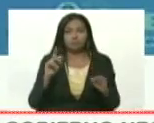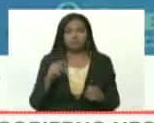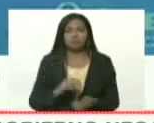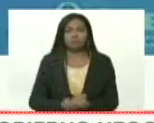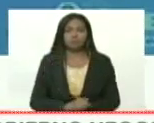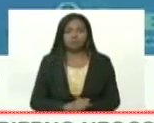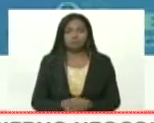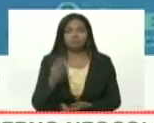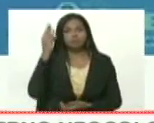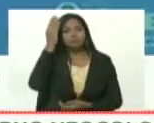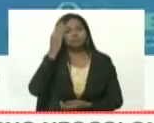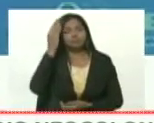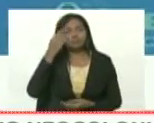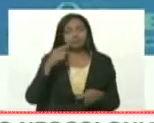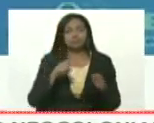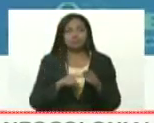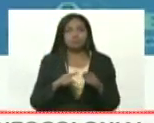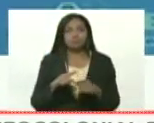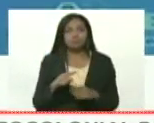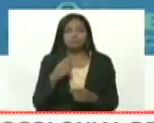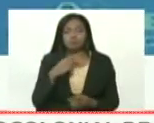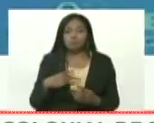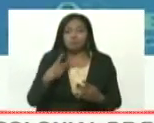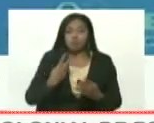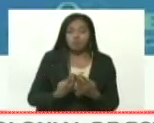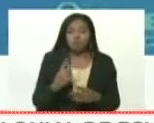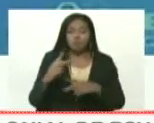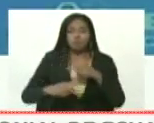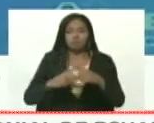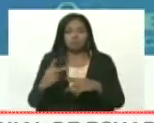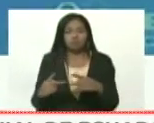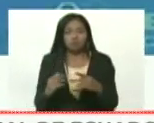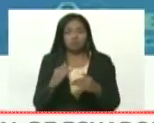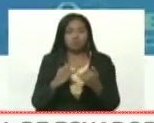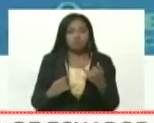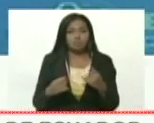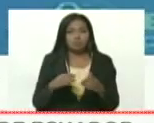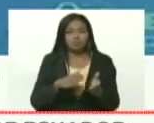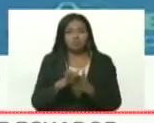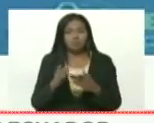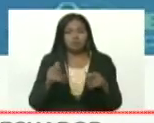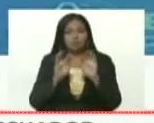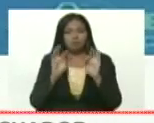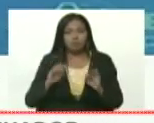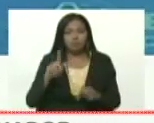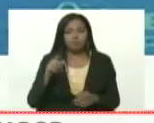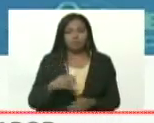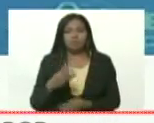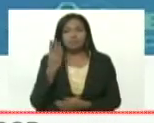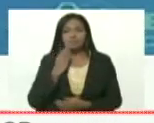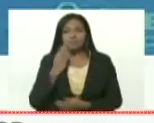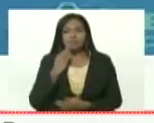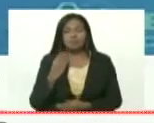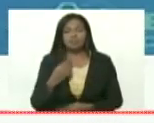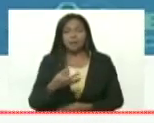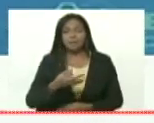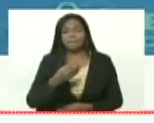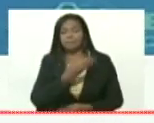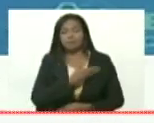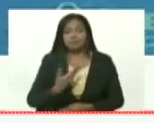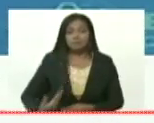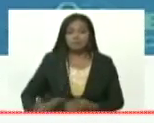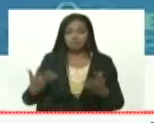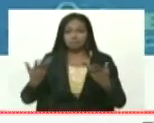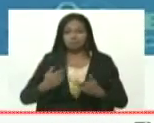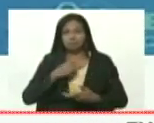su conciencia y con su voluntad de producir en términos de soberanía. Esta experiencia, señor presidente, también nos